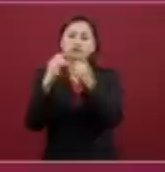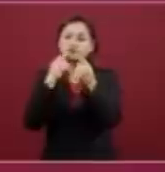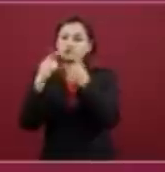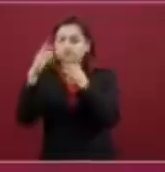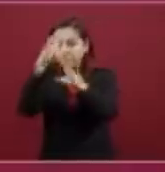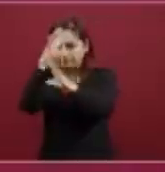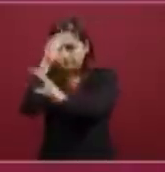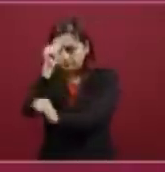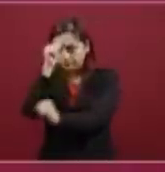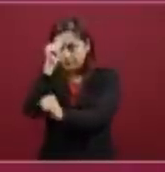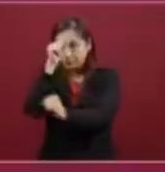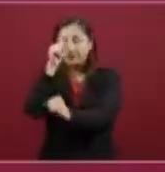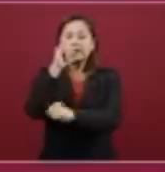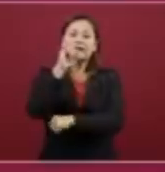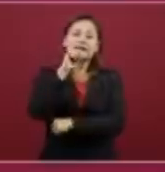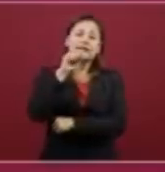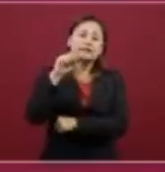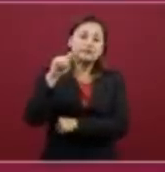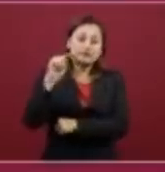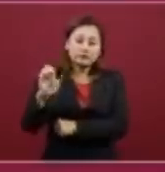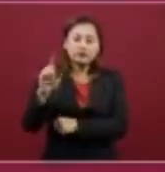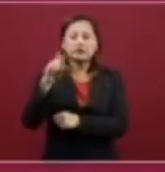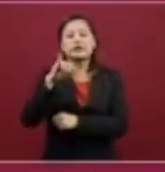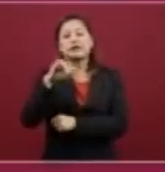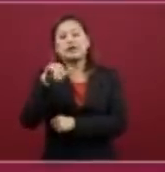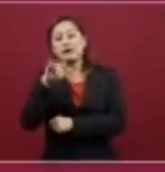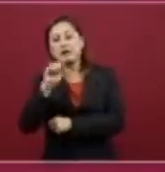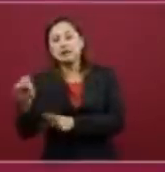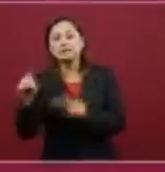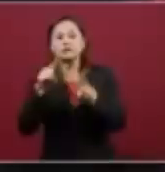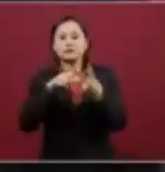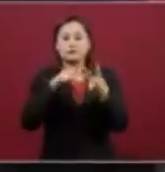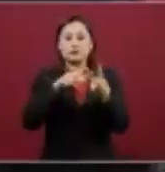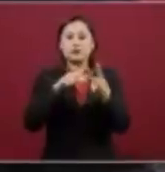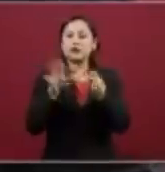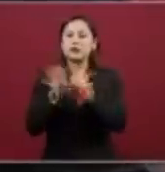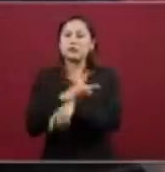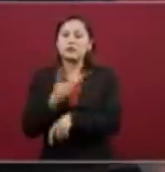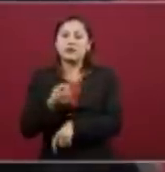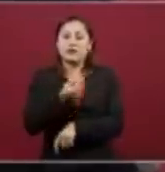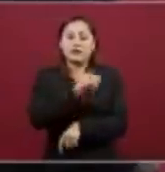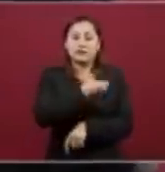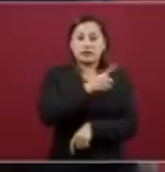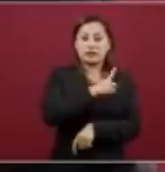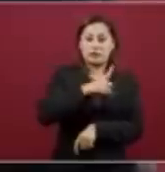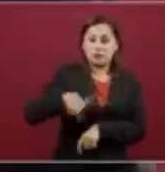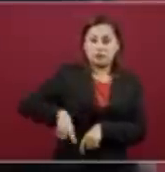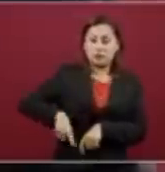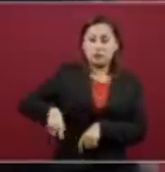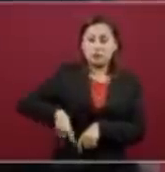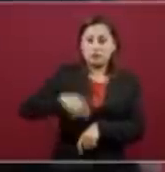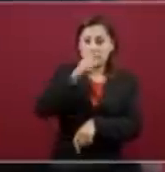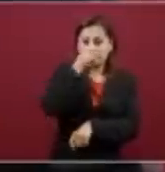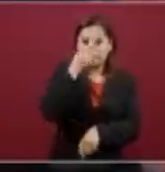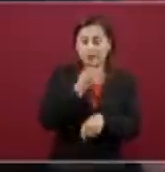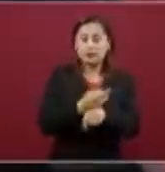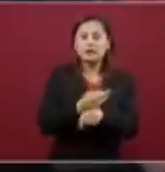tanto del ISSSTE, del Seguro, porque la Secretaría de Salud es cabeza de sector y tiene que